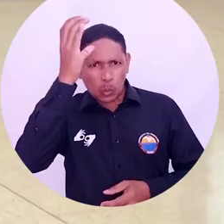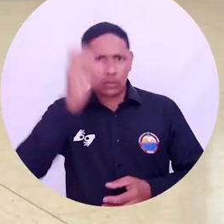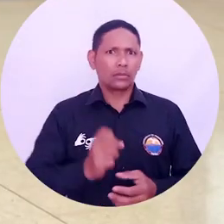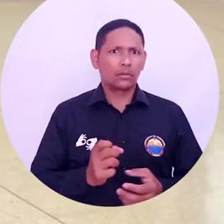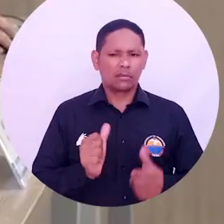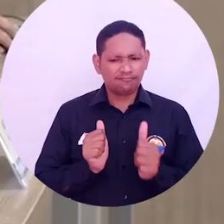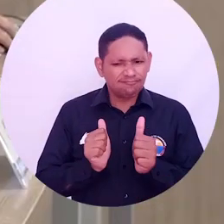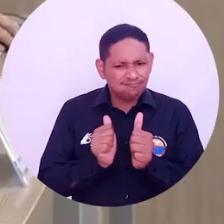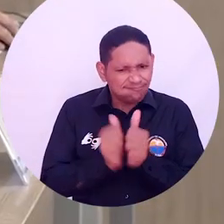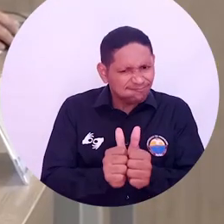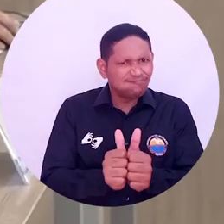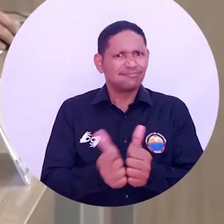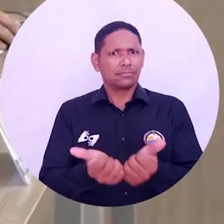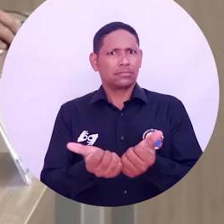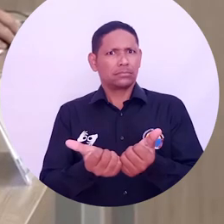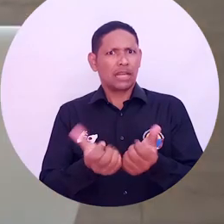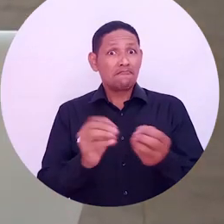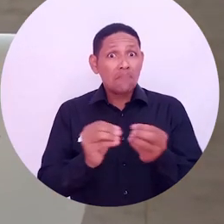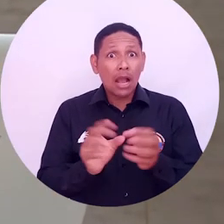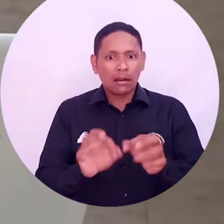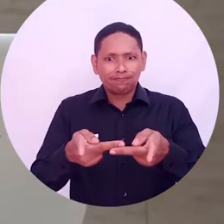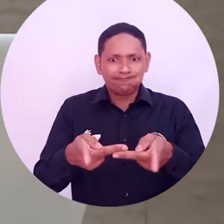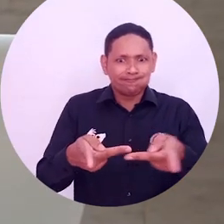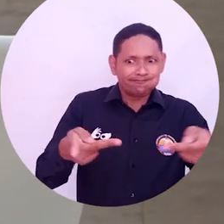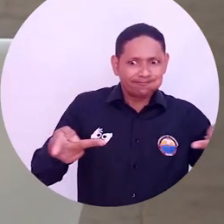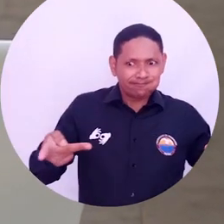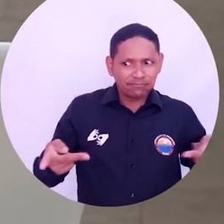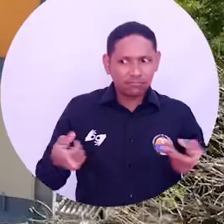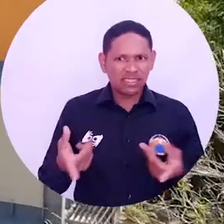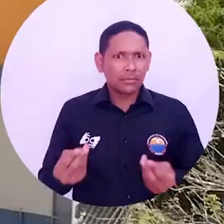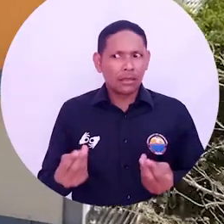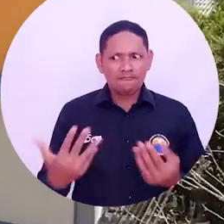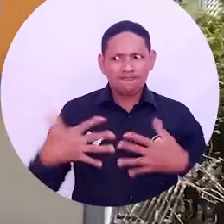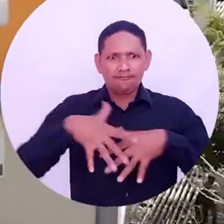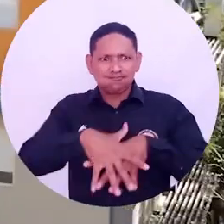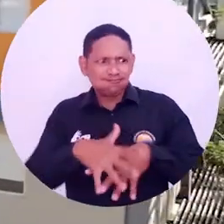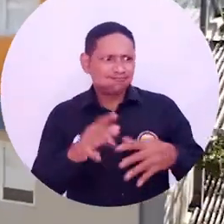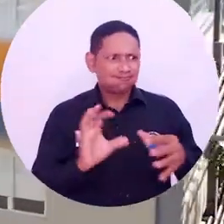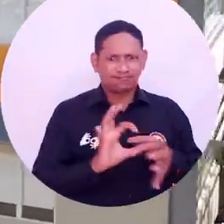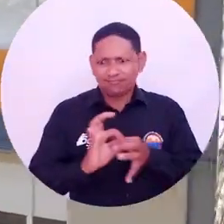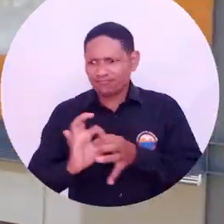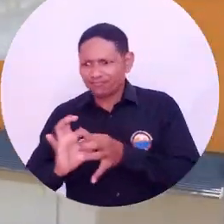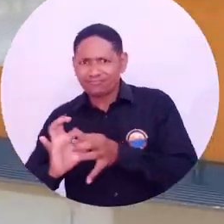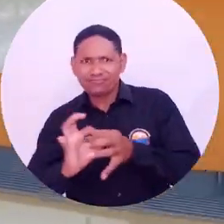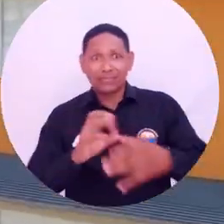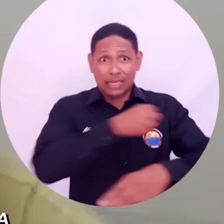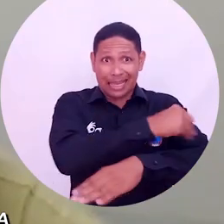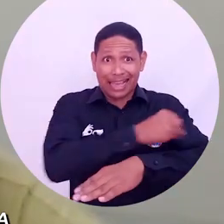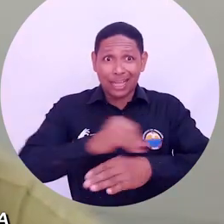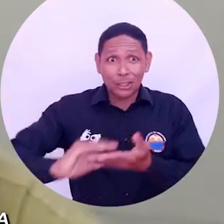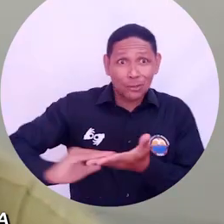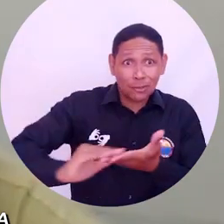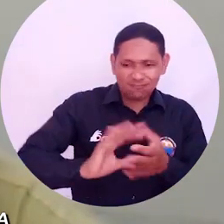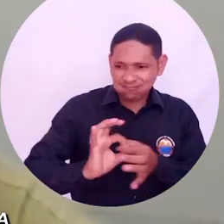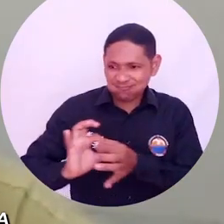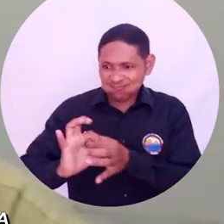necesario, brindar el acompañamiento y brindar unos espacios donde se puedan incubar esos gestores